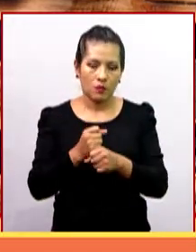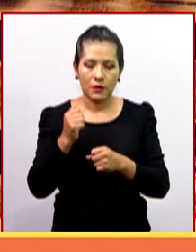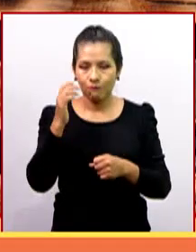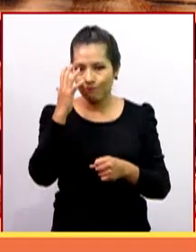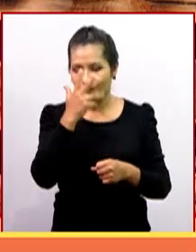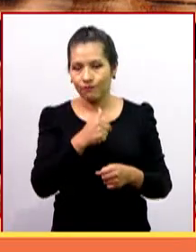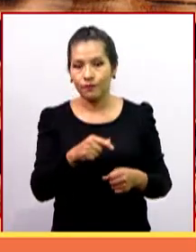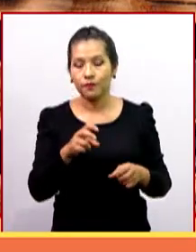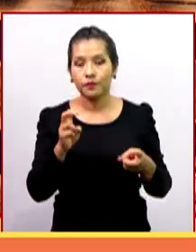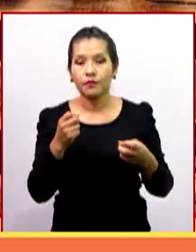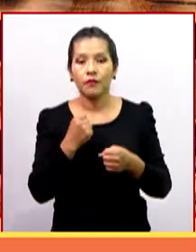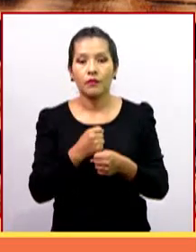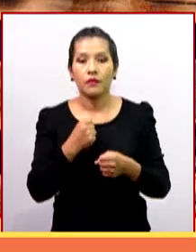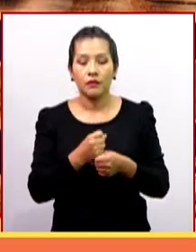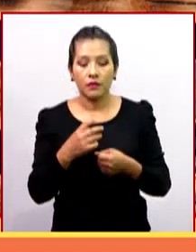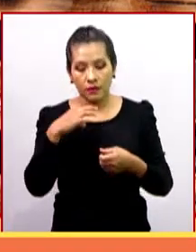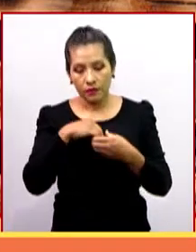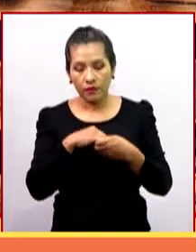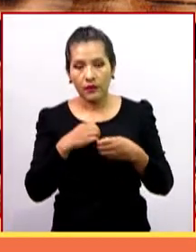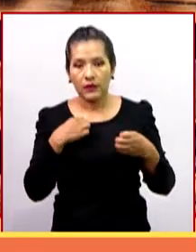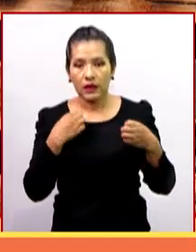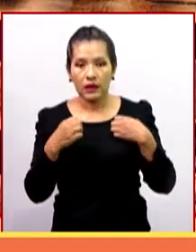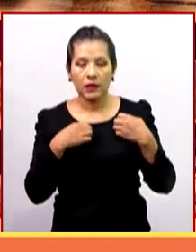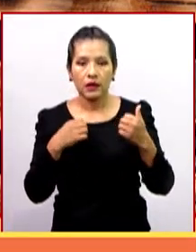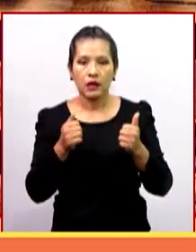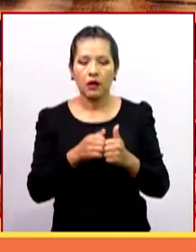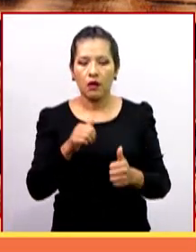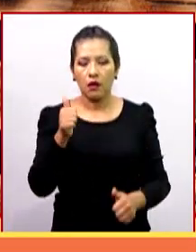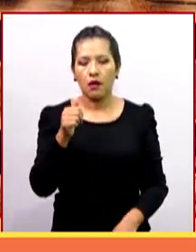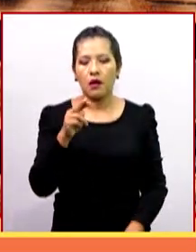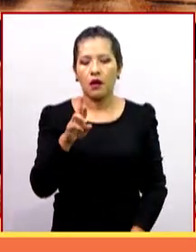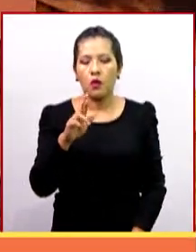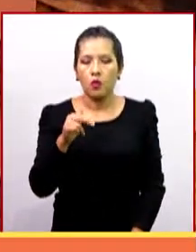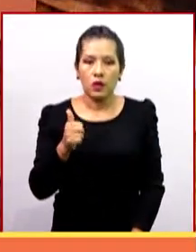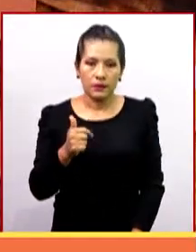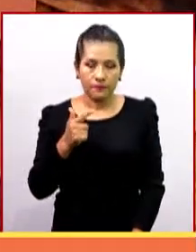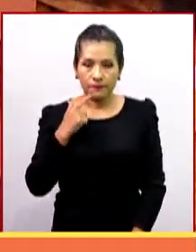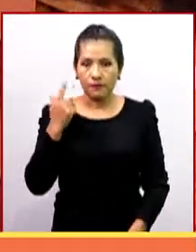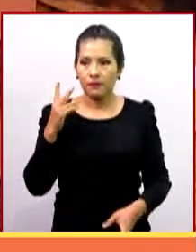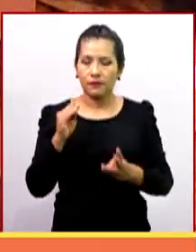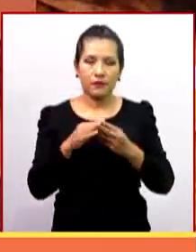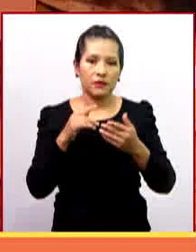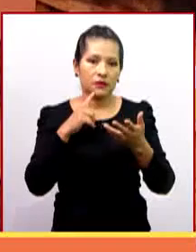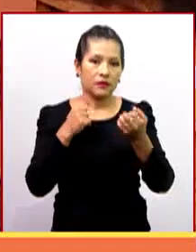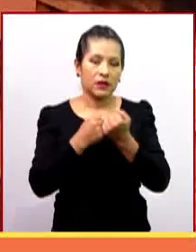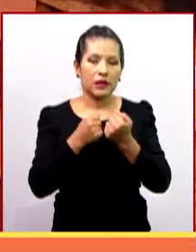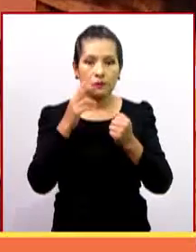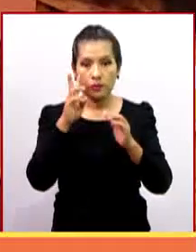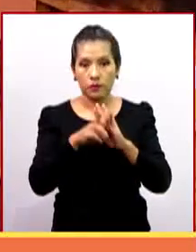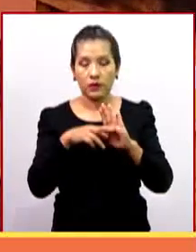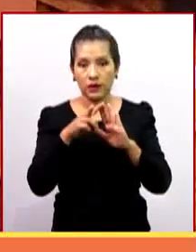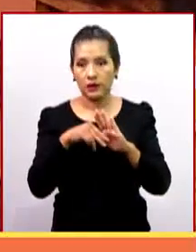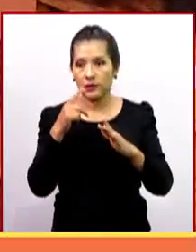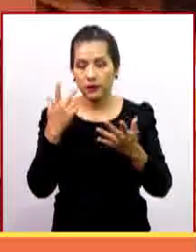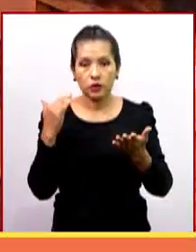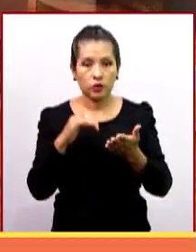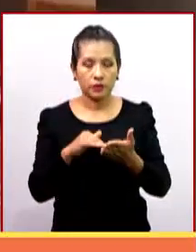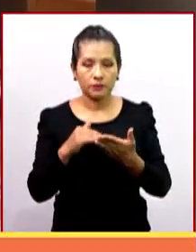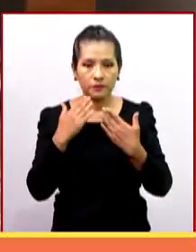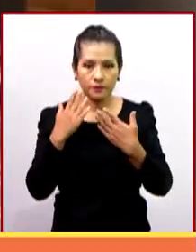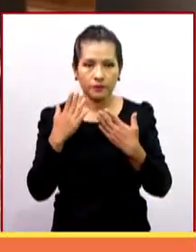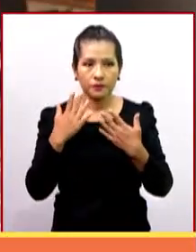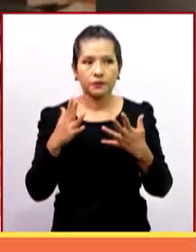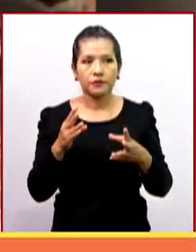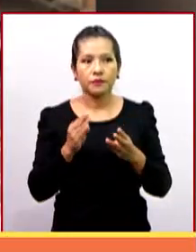que trabaja desde la energía del agua. Porque además en las imágenes de apoyo, gracias producción, que estábamos viendo, si las podemos volver a colocar, por